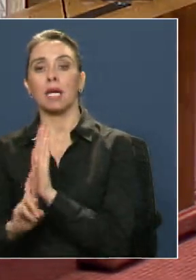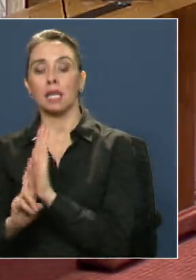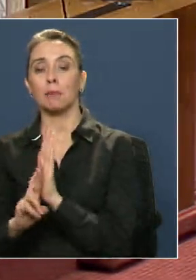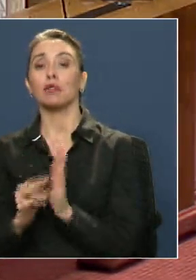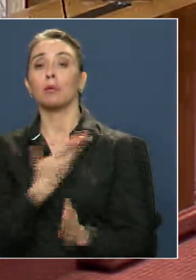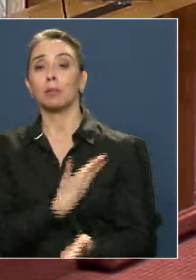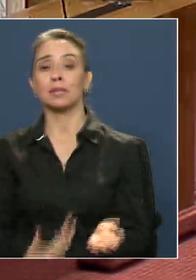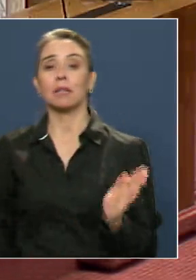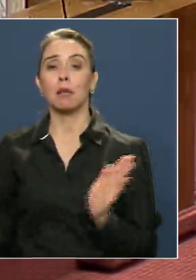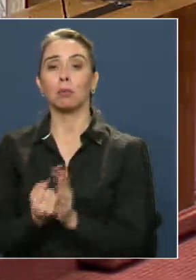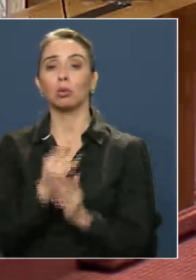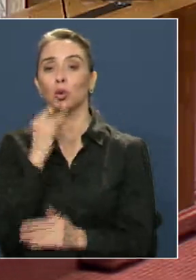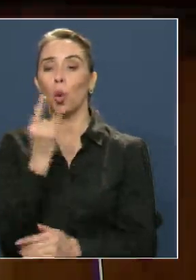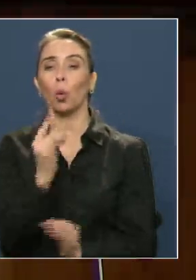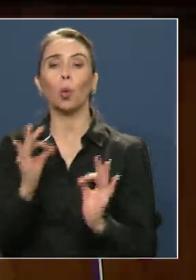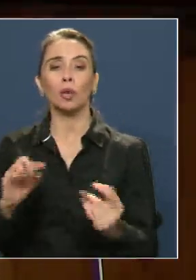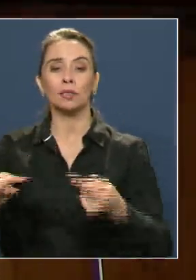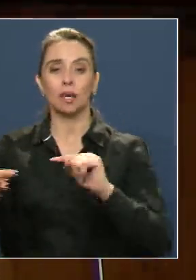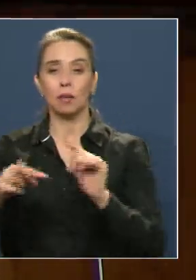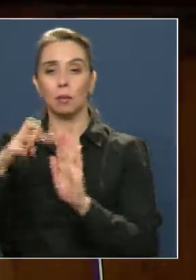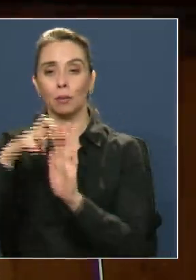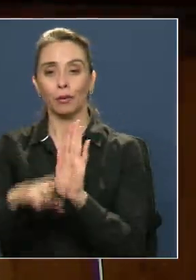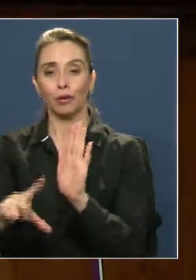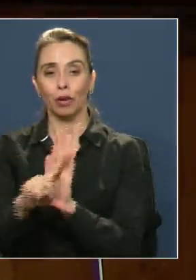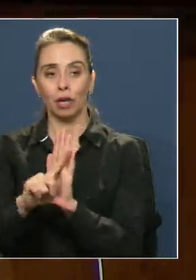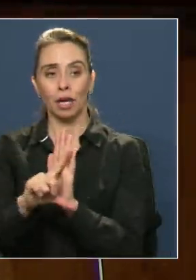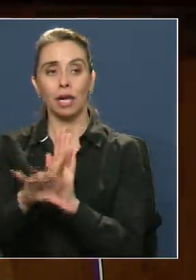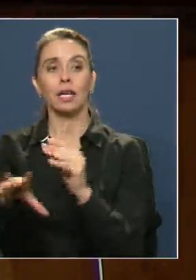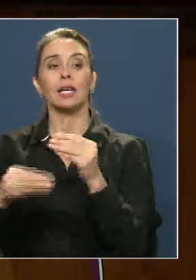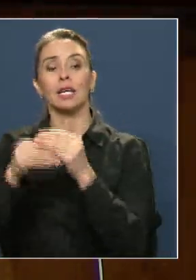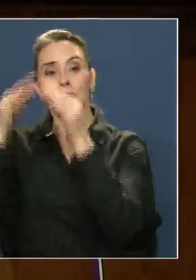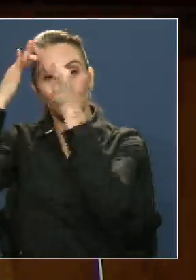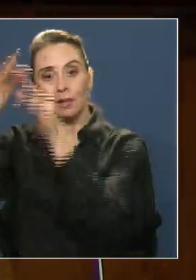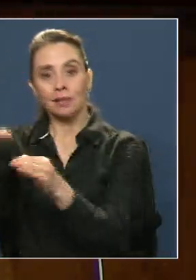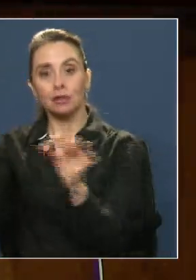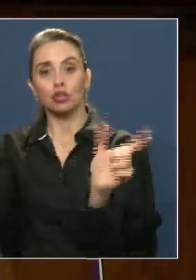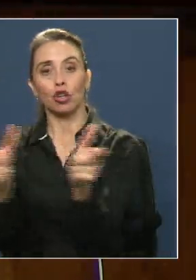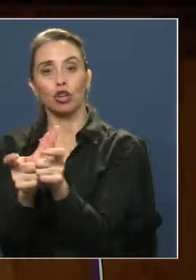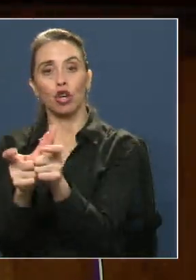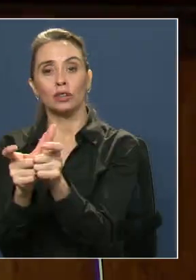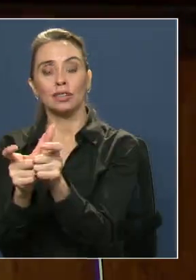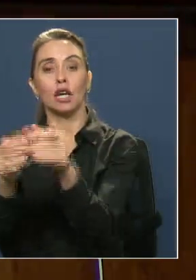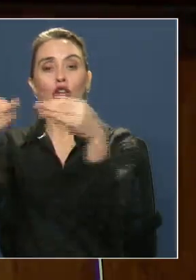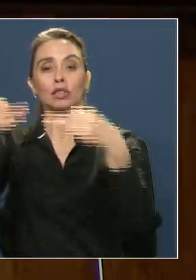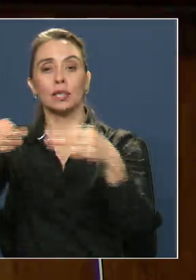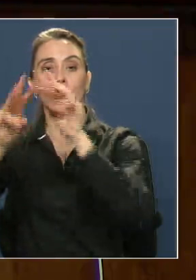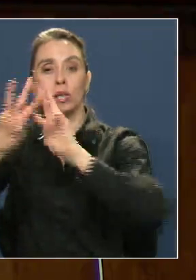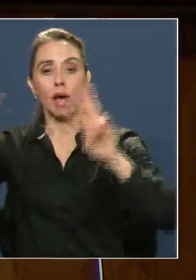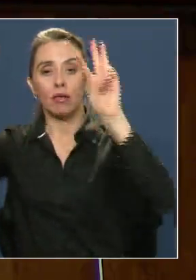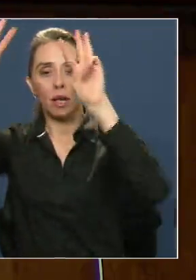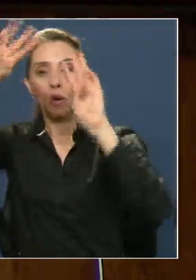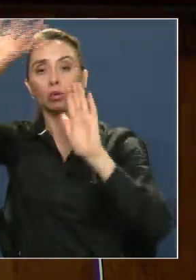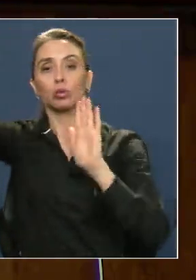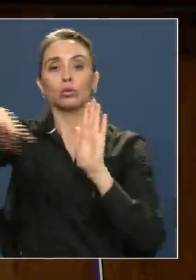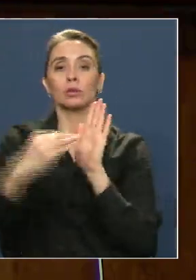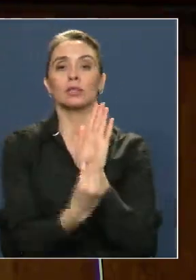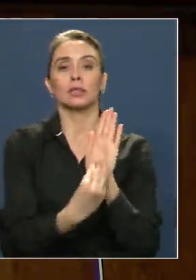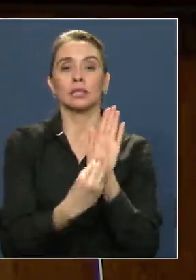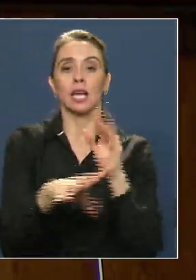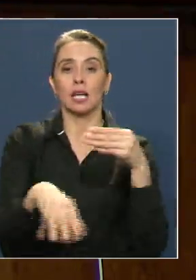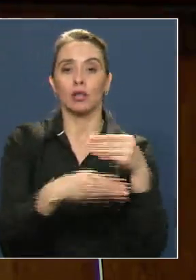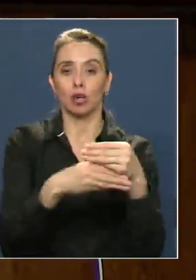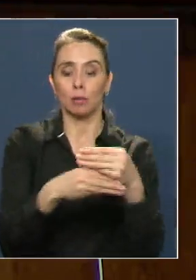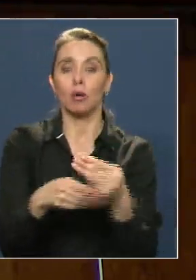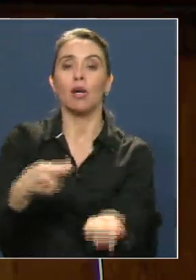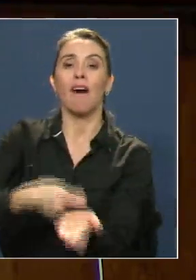suma el proyecto de ley para la incorporación de resoluciones del Consejo de Seguridad de las Naciones Unidas referente